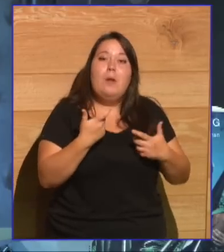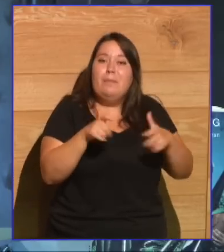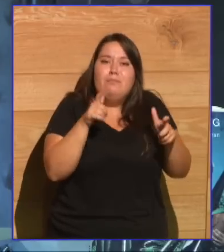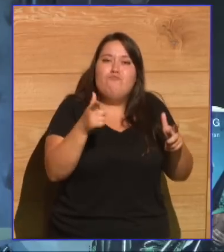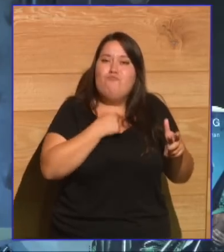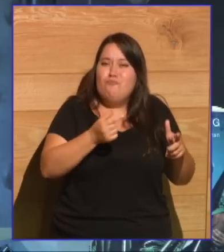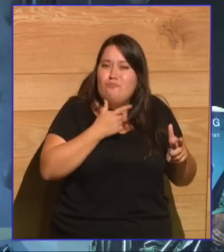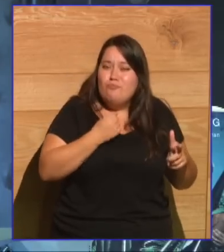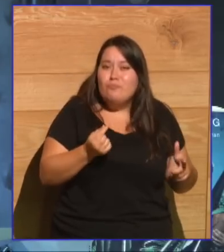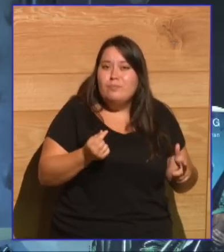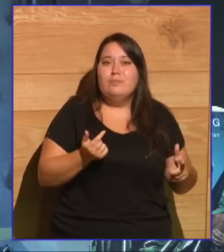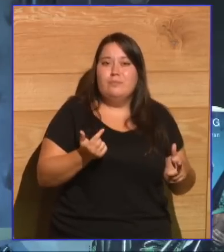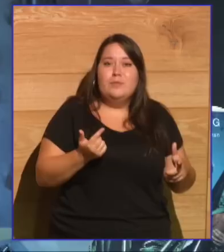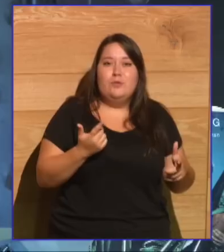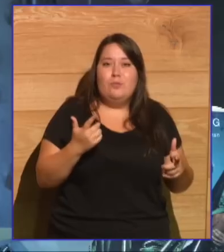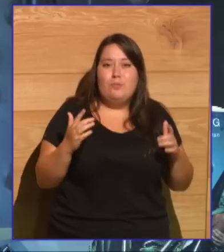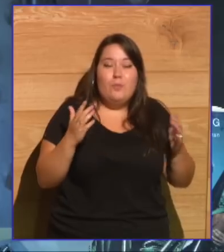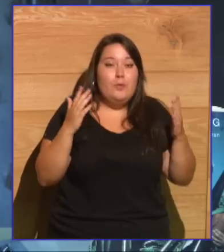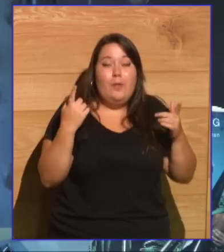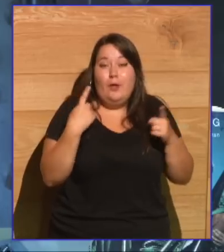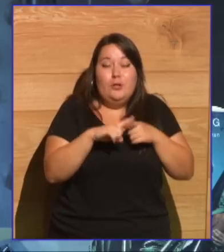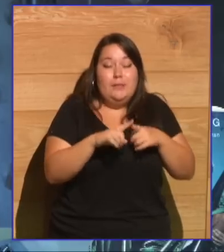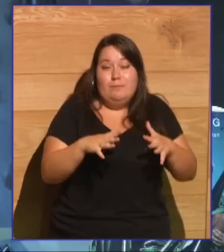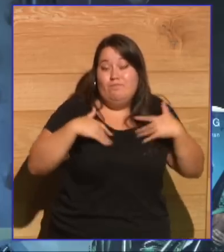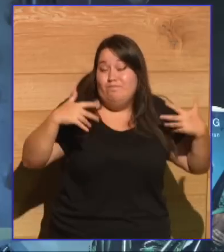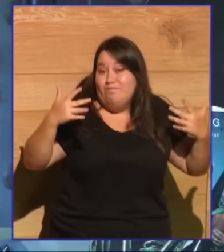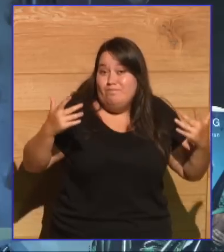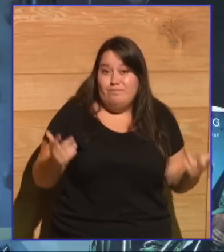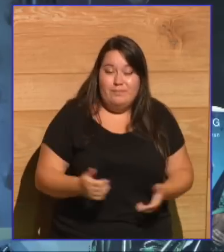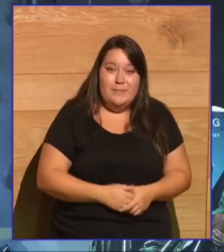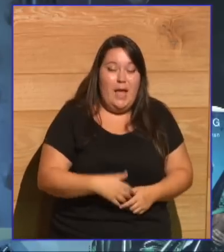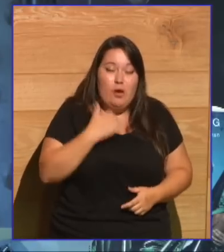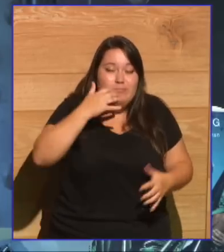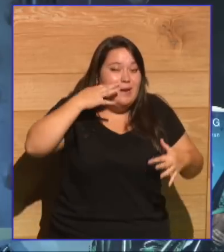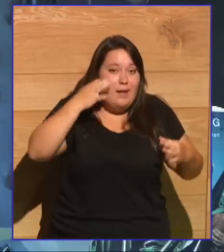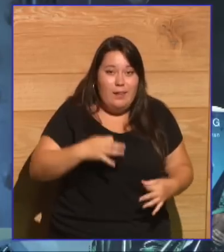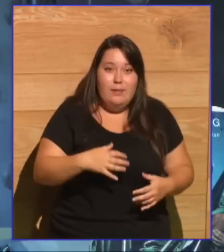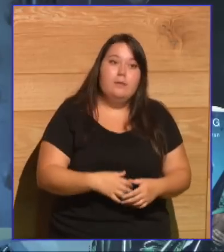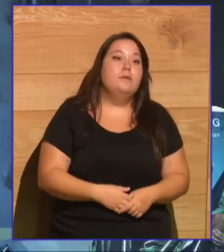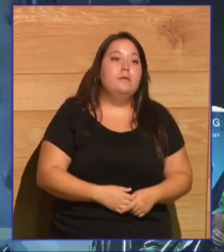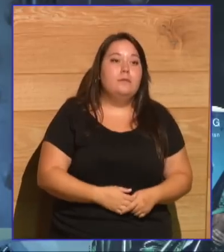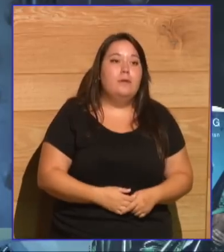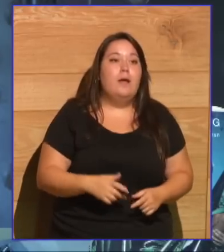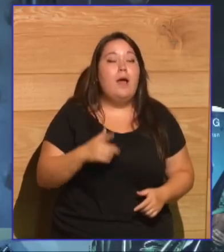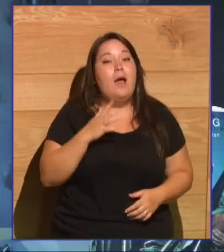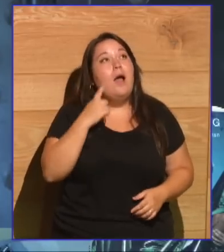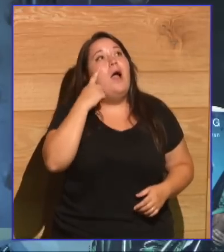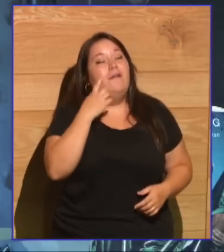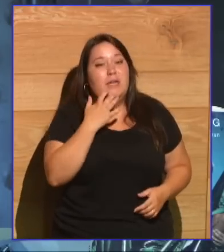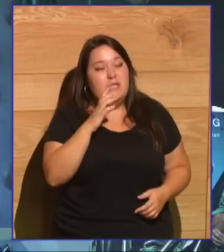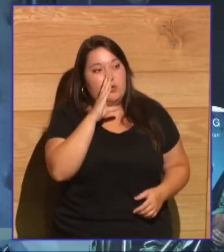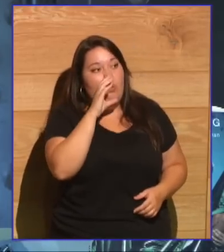está lleno de momentos con esa espontaneidad con esa niñita con ese try de repente dice a ver si va a ser un cerdo porque como